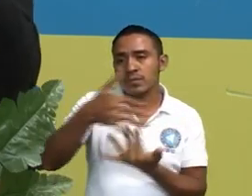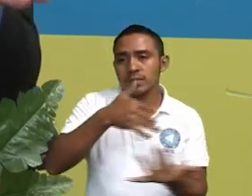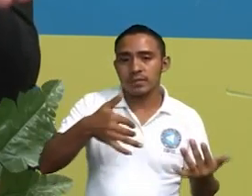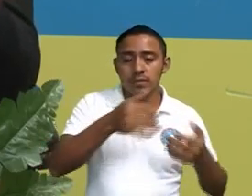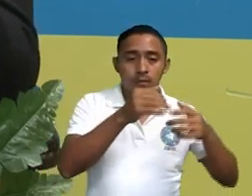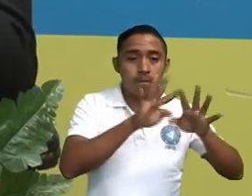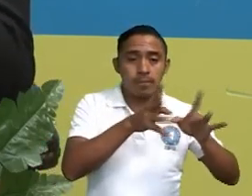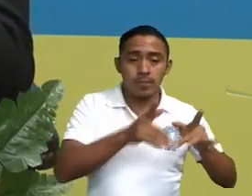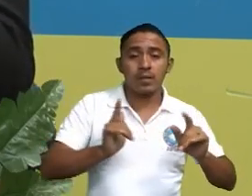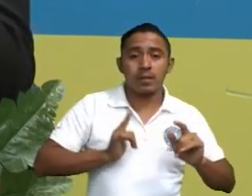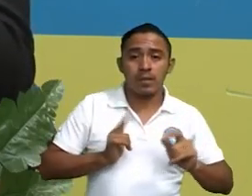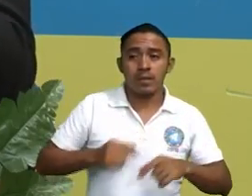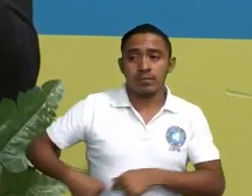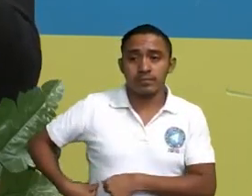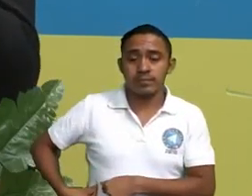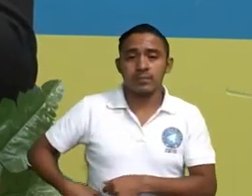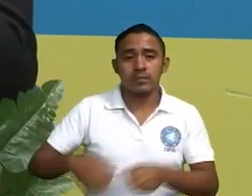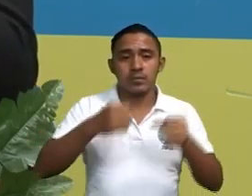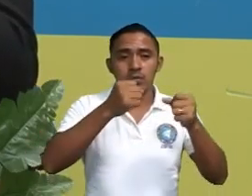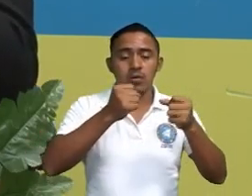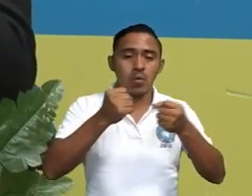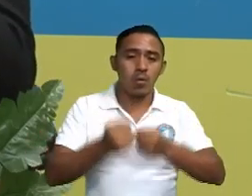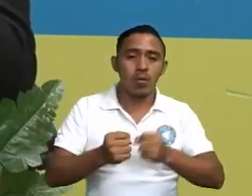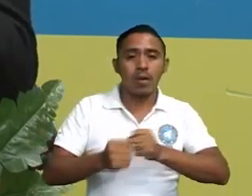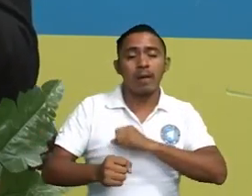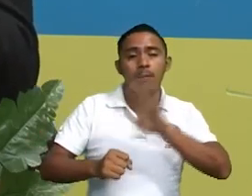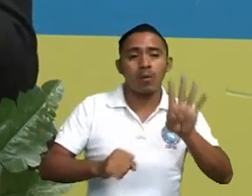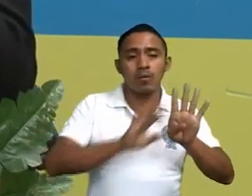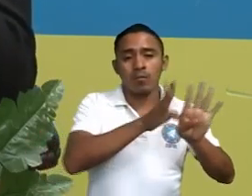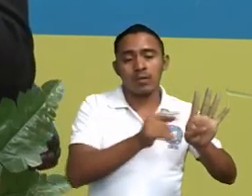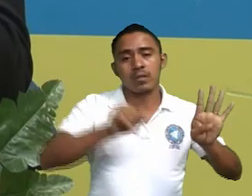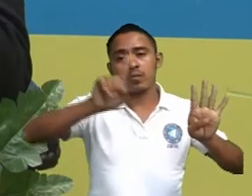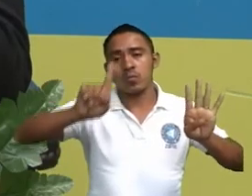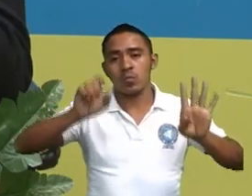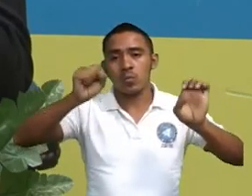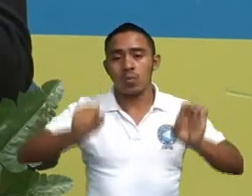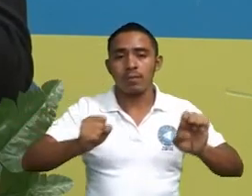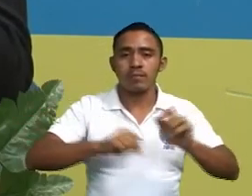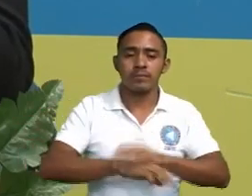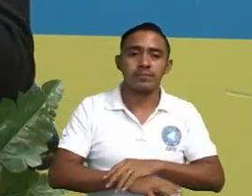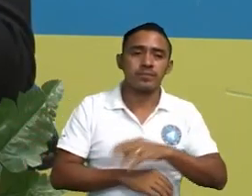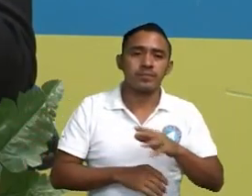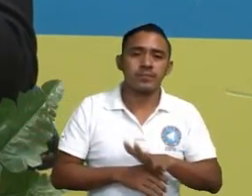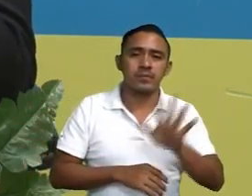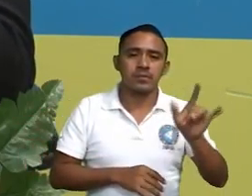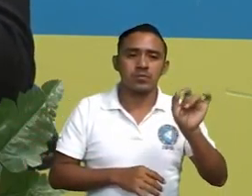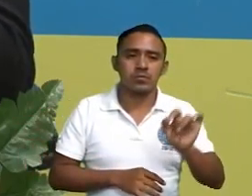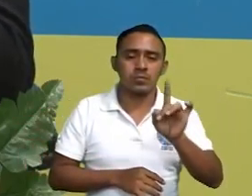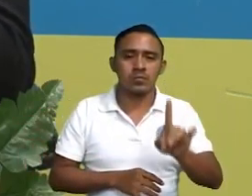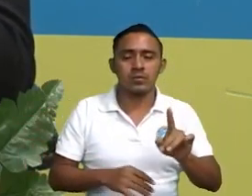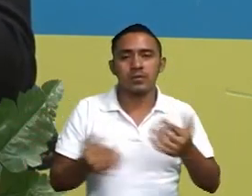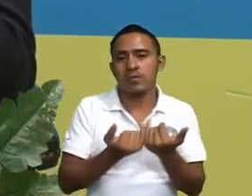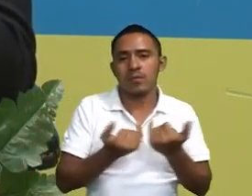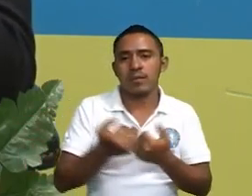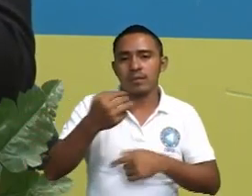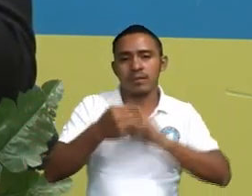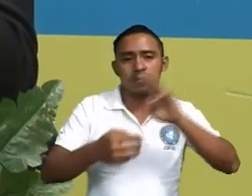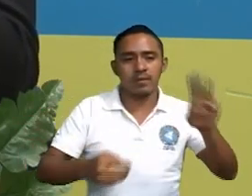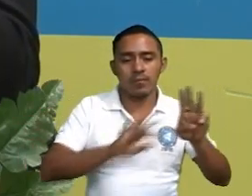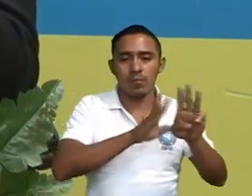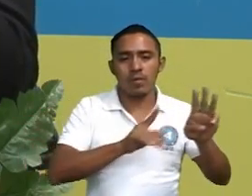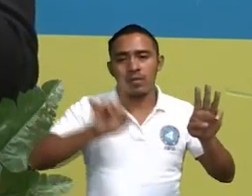mujer tenga cálculo y que un hombre es hasta de 4 a 1. Otra dice que de 3.5 a 1.5 y otra que de 3 a 1. Pero